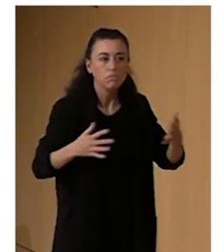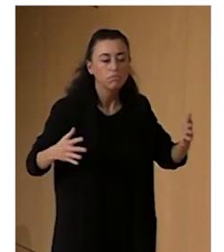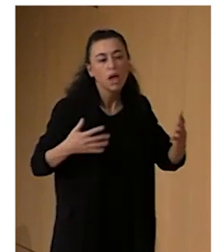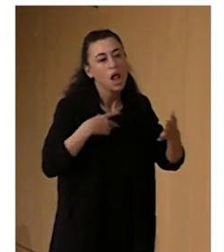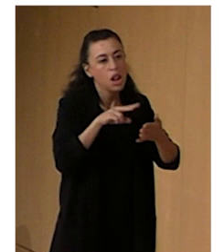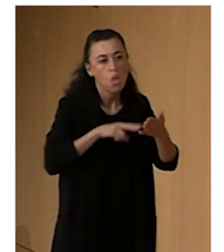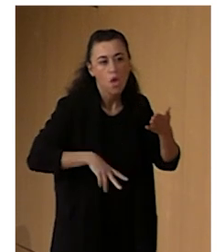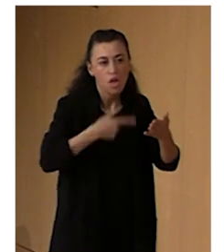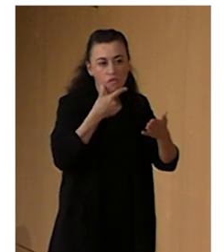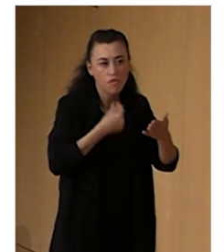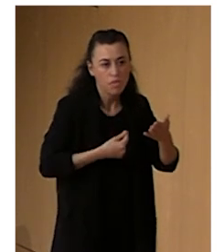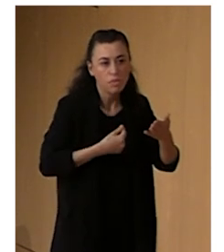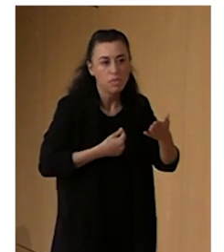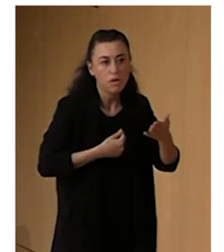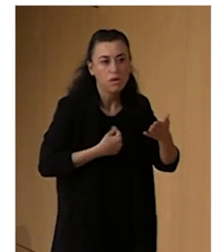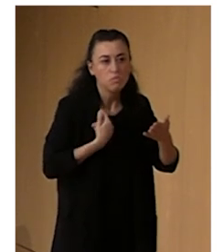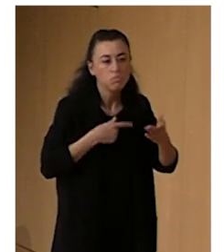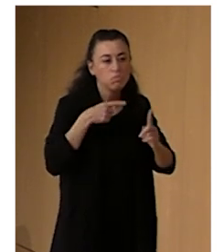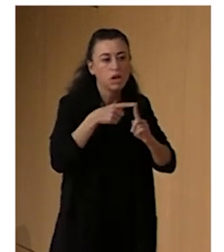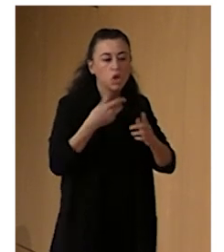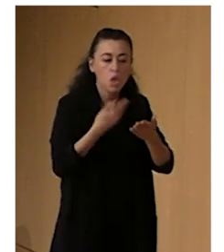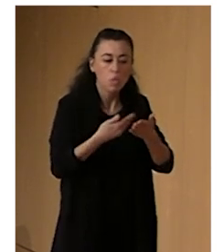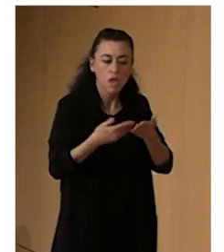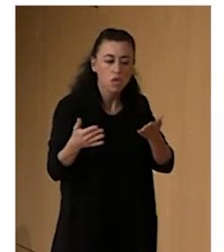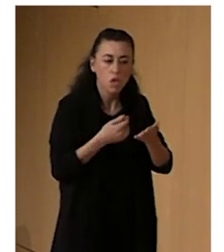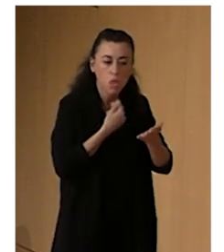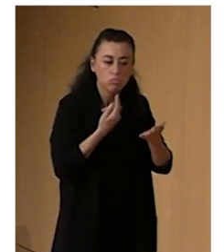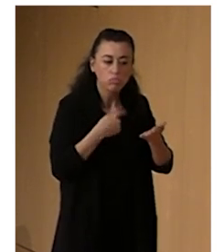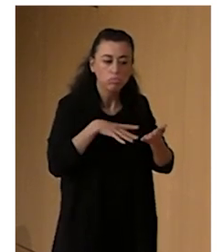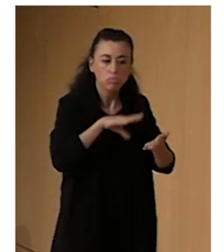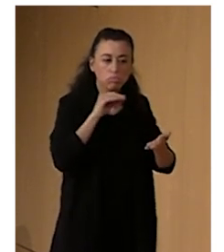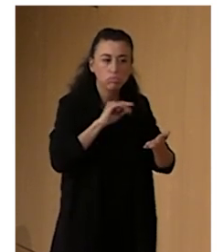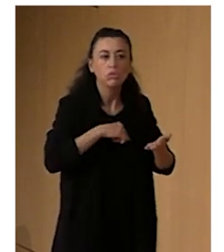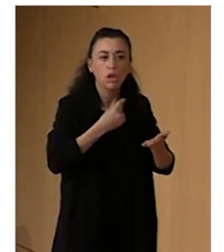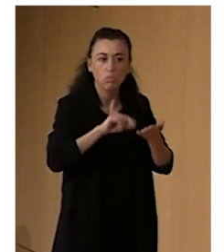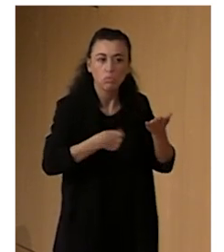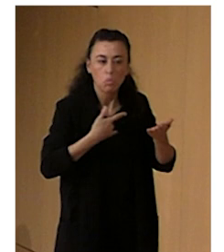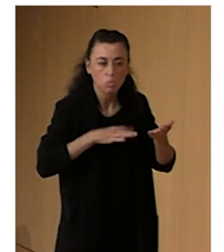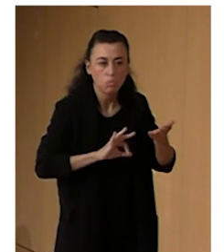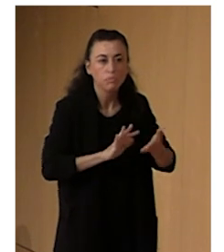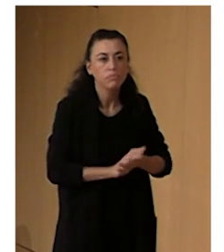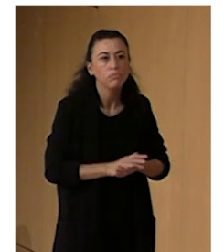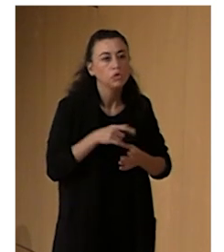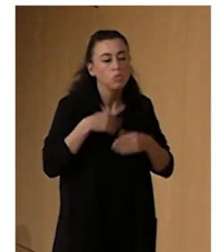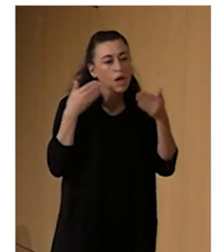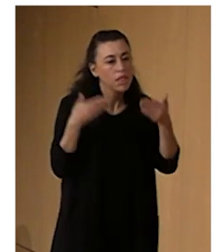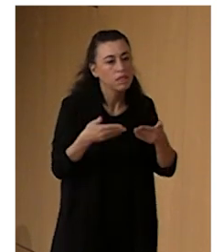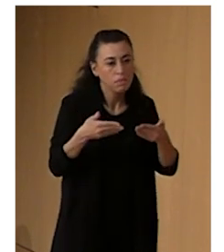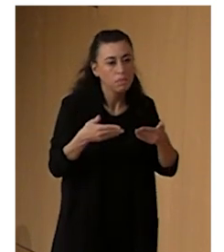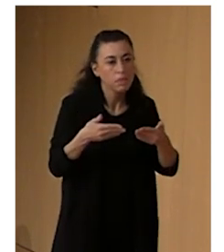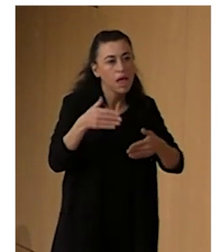puedan firmar toda la documentación eh Me voy a centrar en en accesibilidad con